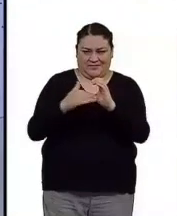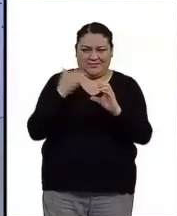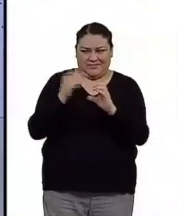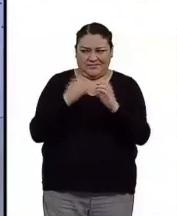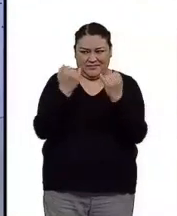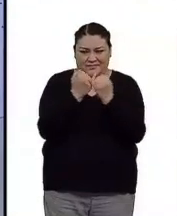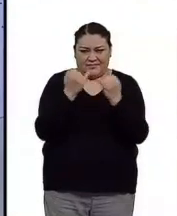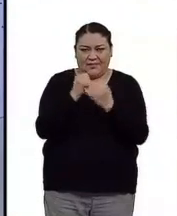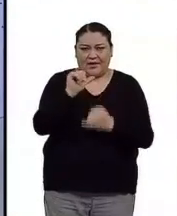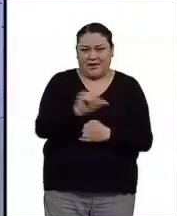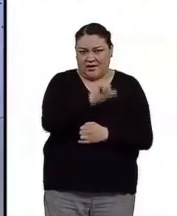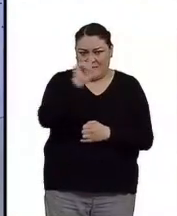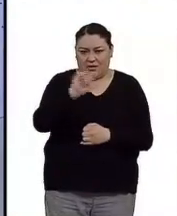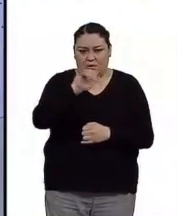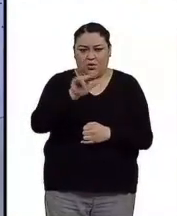sociales,